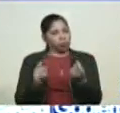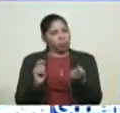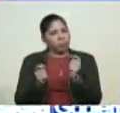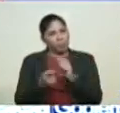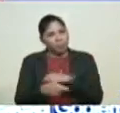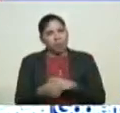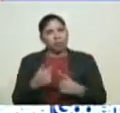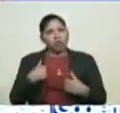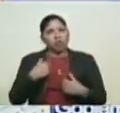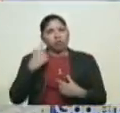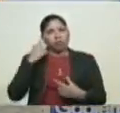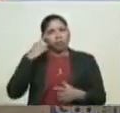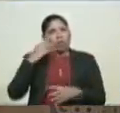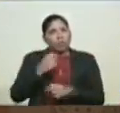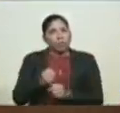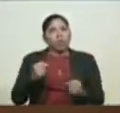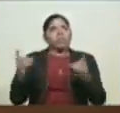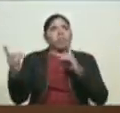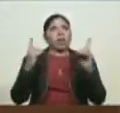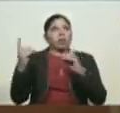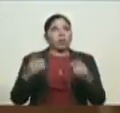método del diálogo para lograrlo.